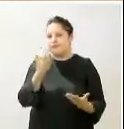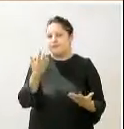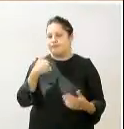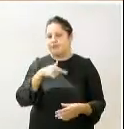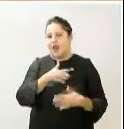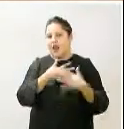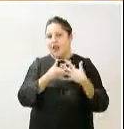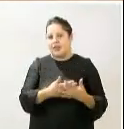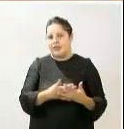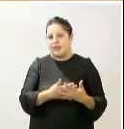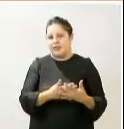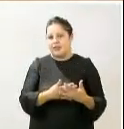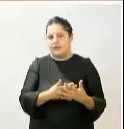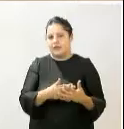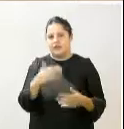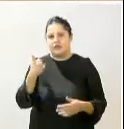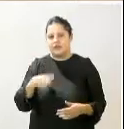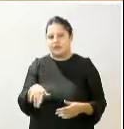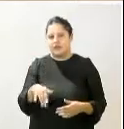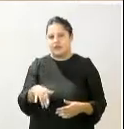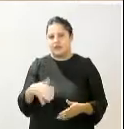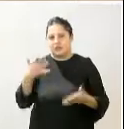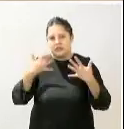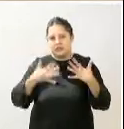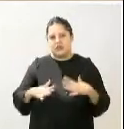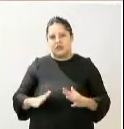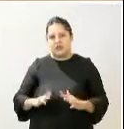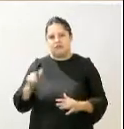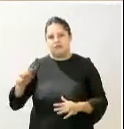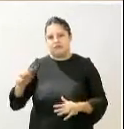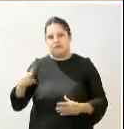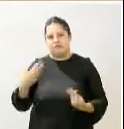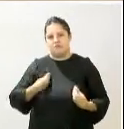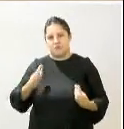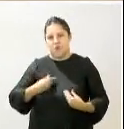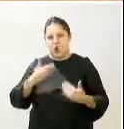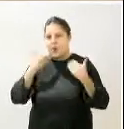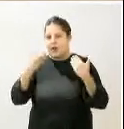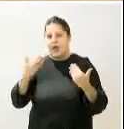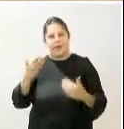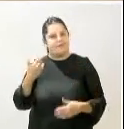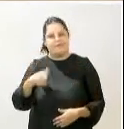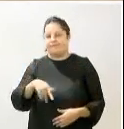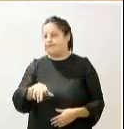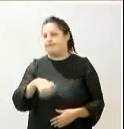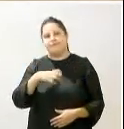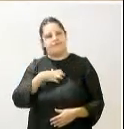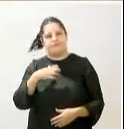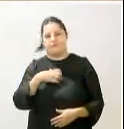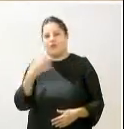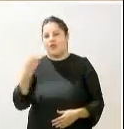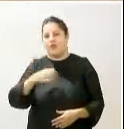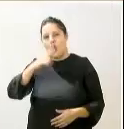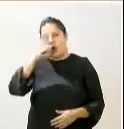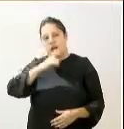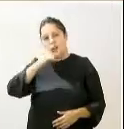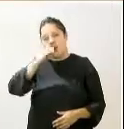ya su hijo no vivirá este homenaje. Hemos de también recordar que no ha